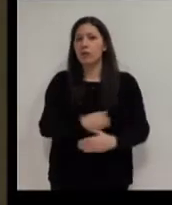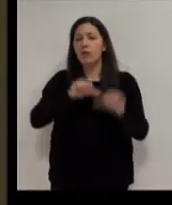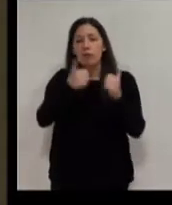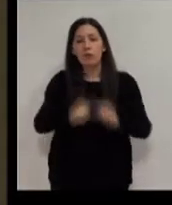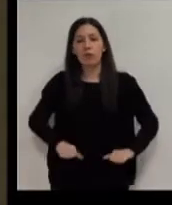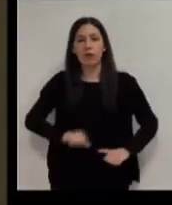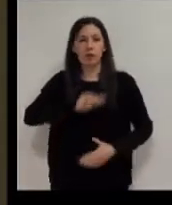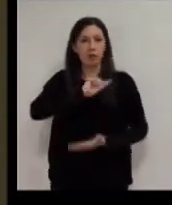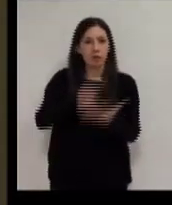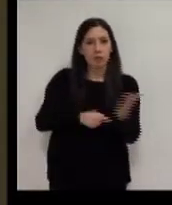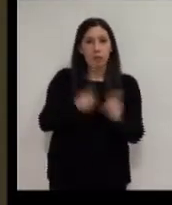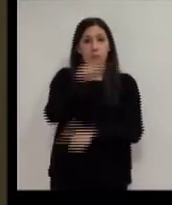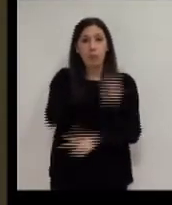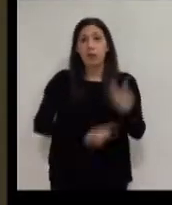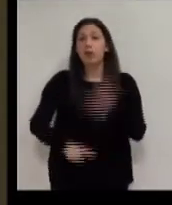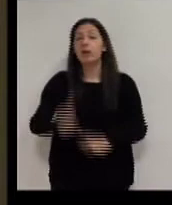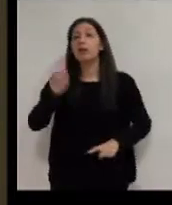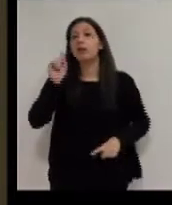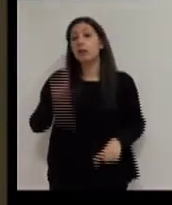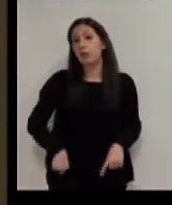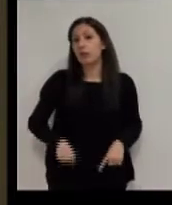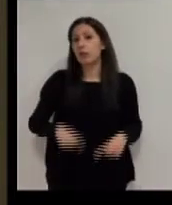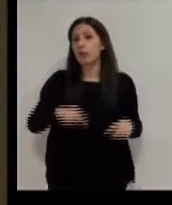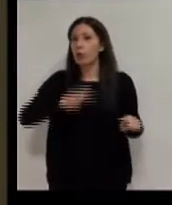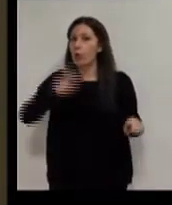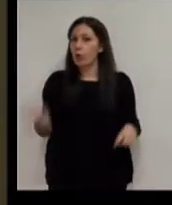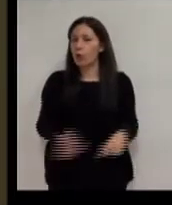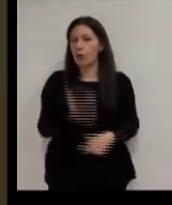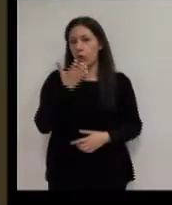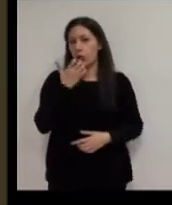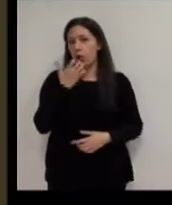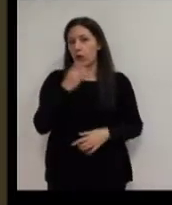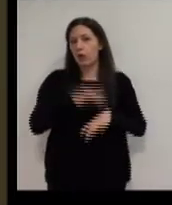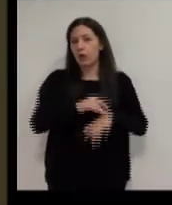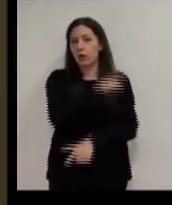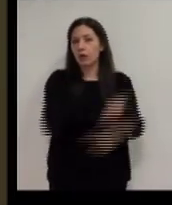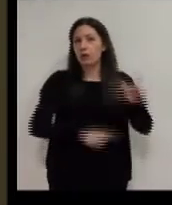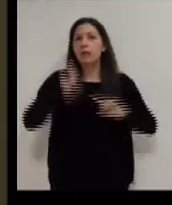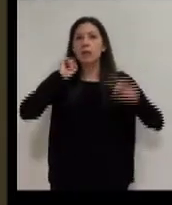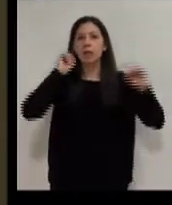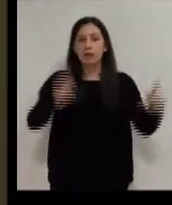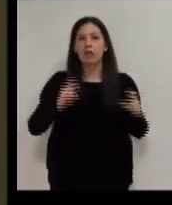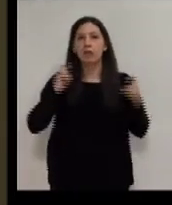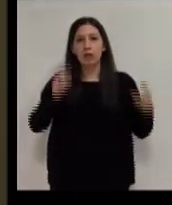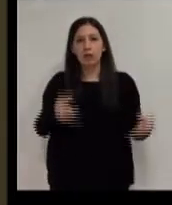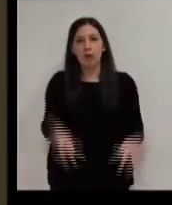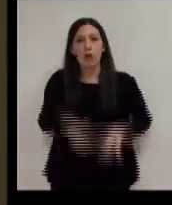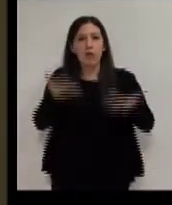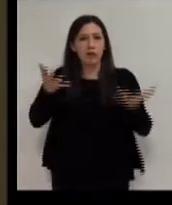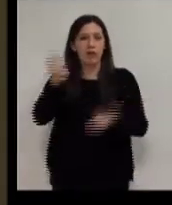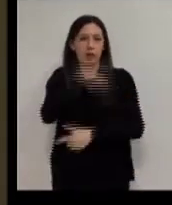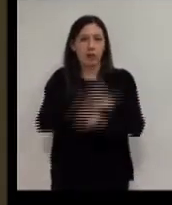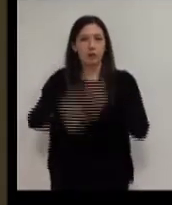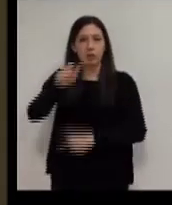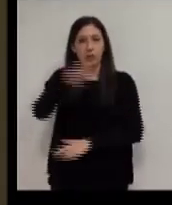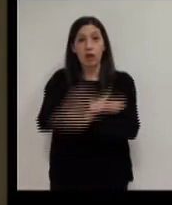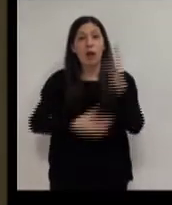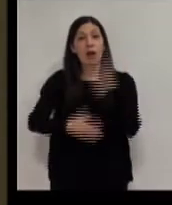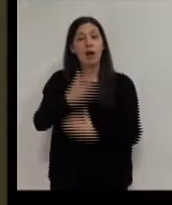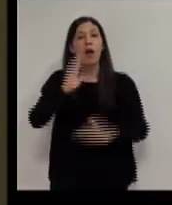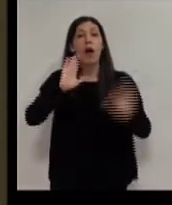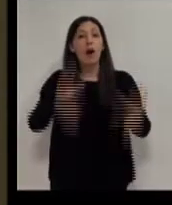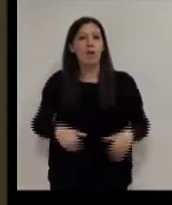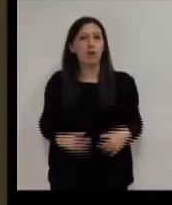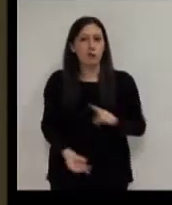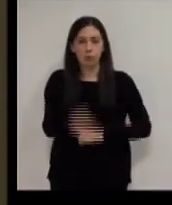de lo que es el proceso de contratación de un viaje, y al revés, conocemos ejemplos de agencias de viajes que han tratado de trabajar en el segmento de la